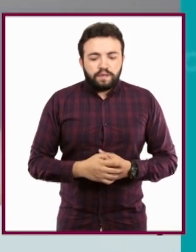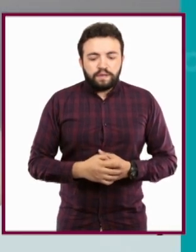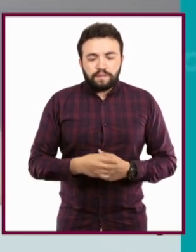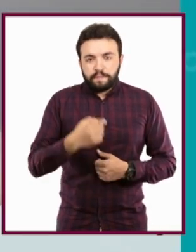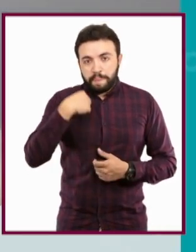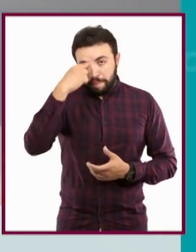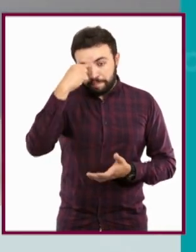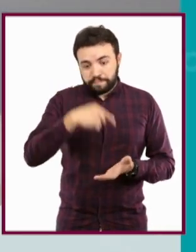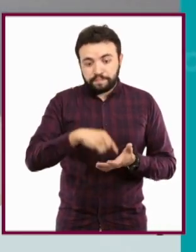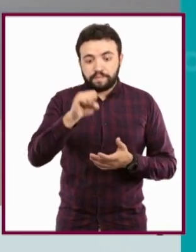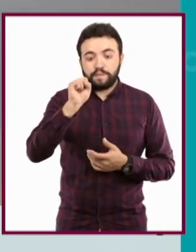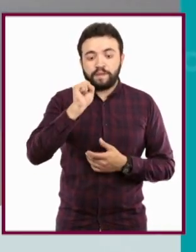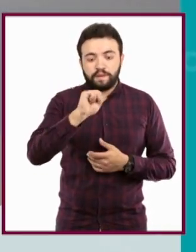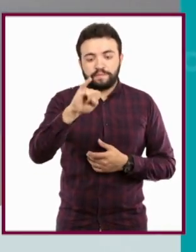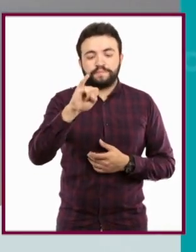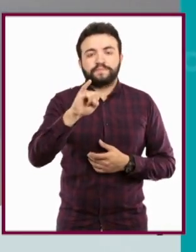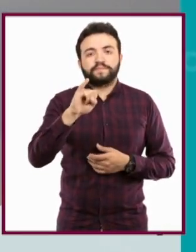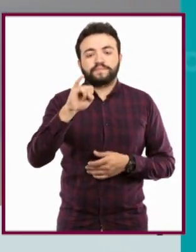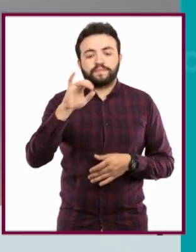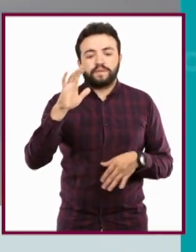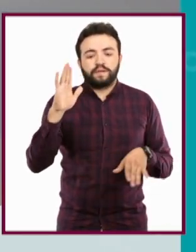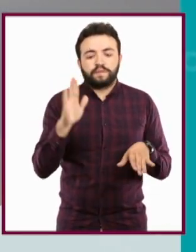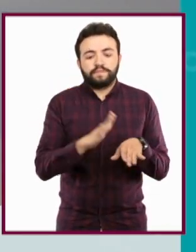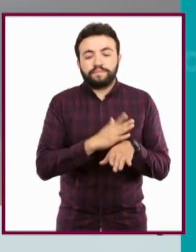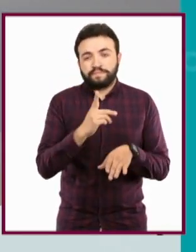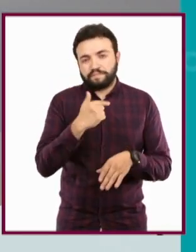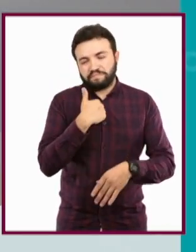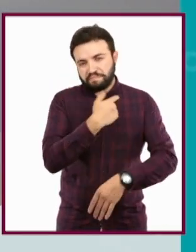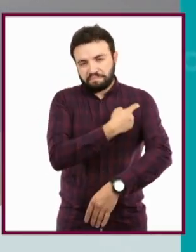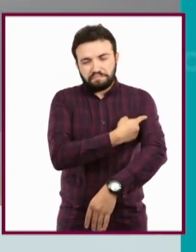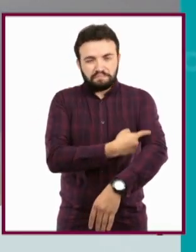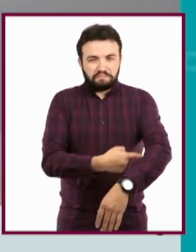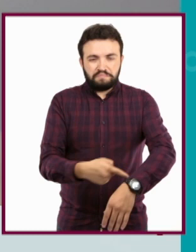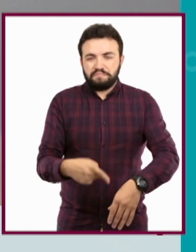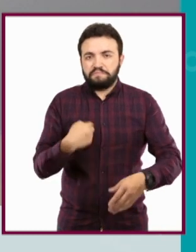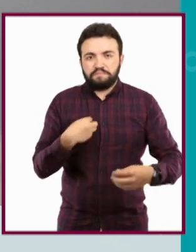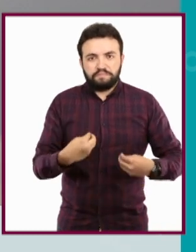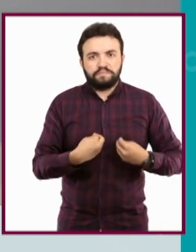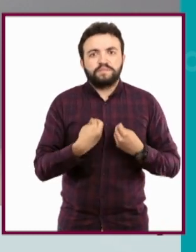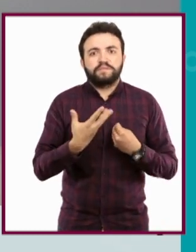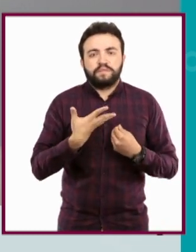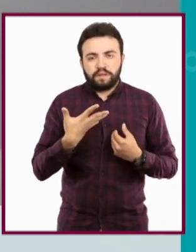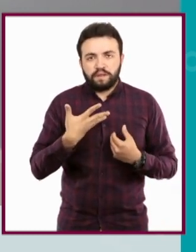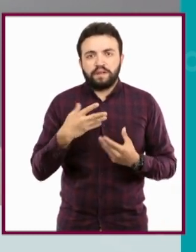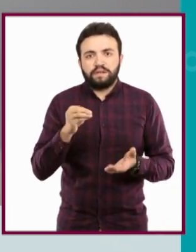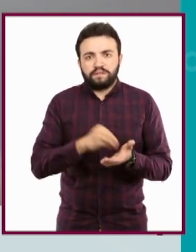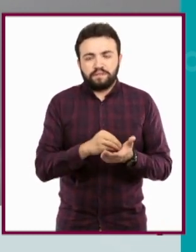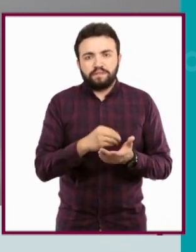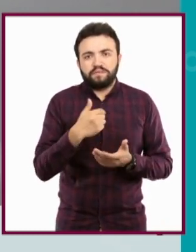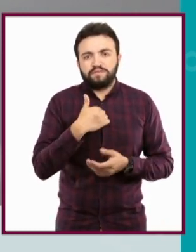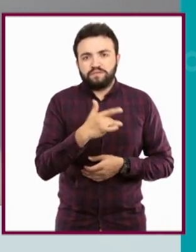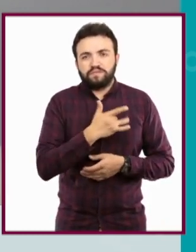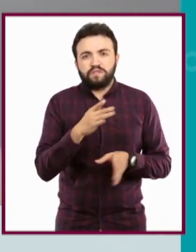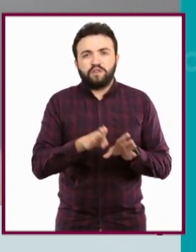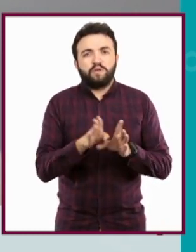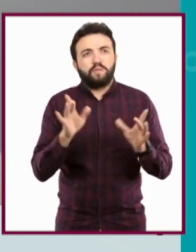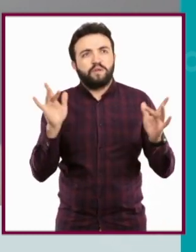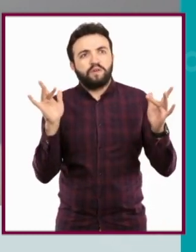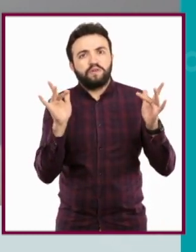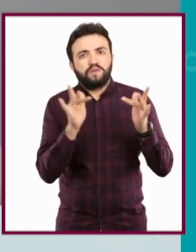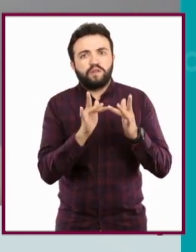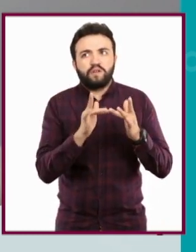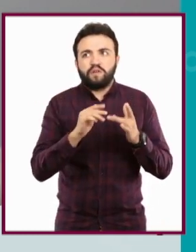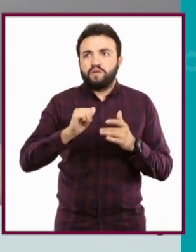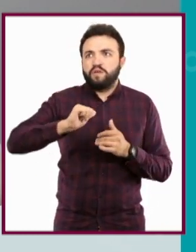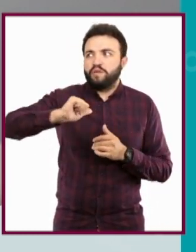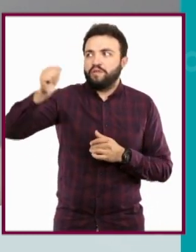Creo que sí, porque a lo largo de mi vida he tenido momentos en los que siento que tengo un tipo de conexión con alguna